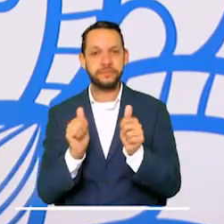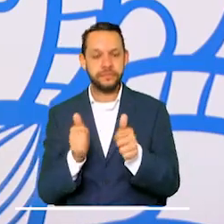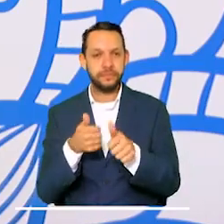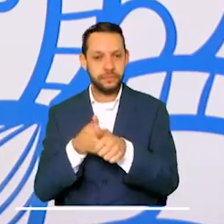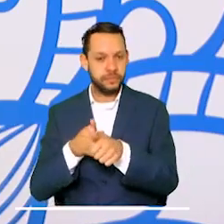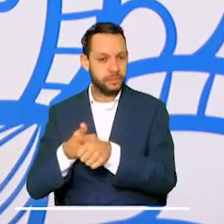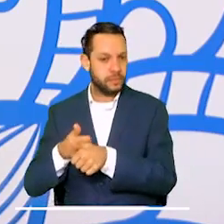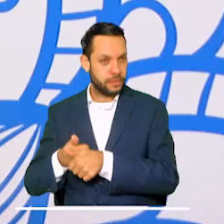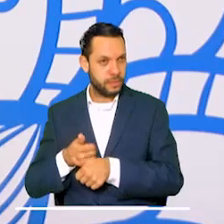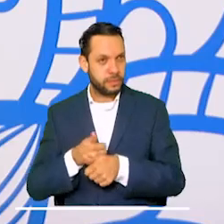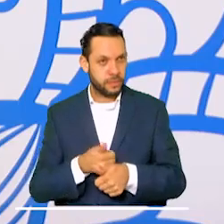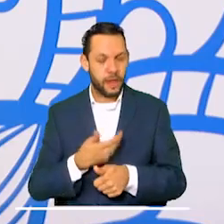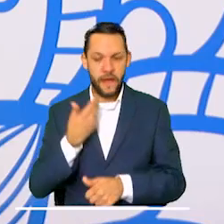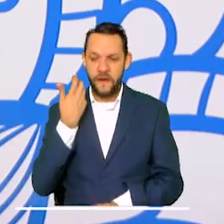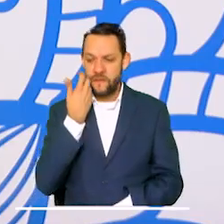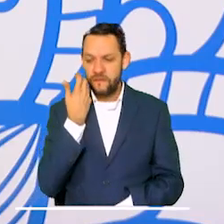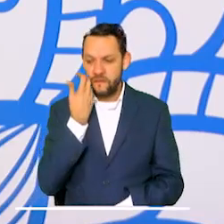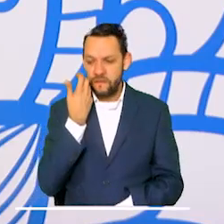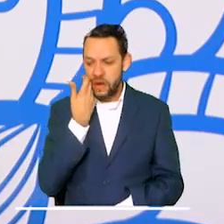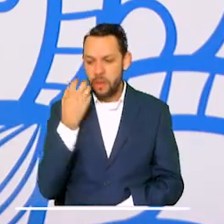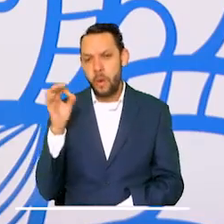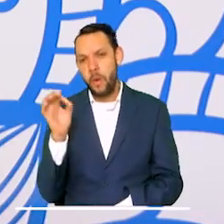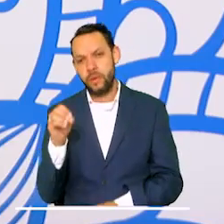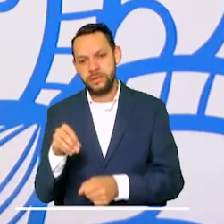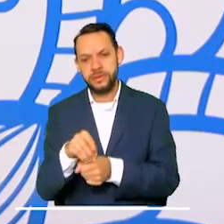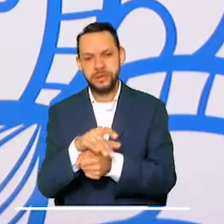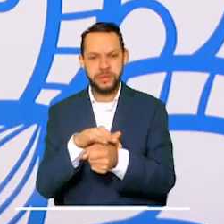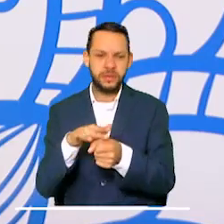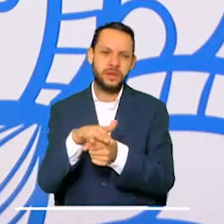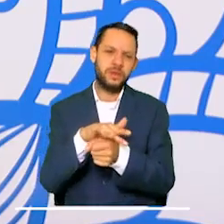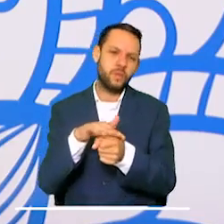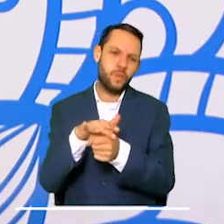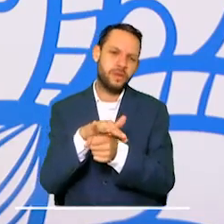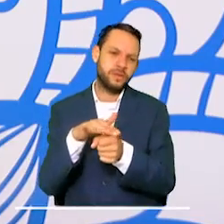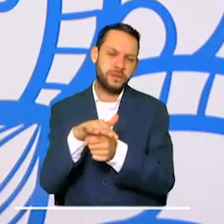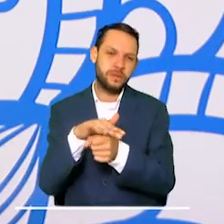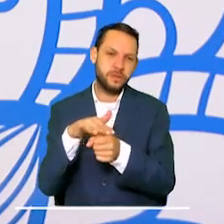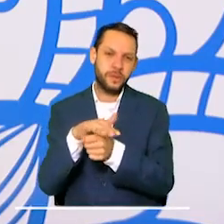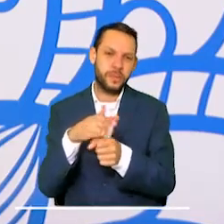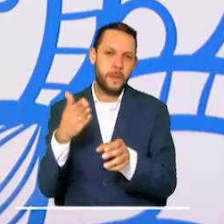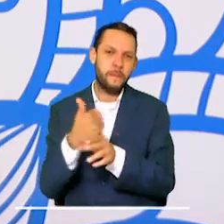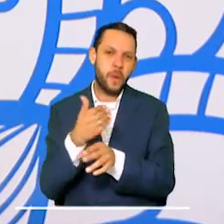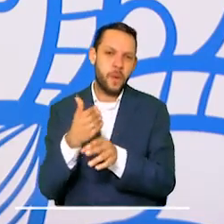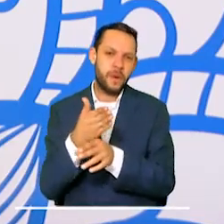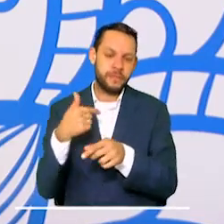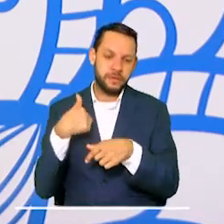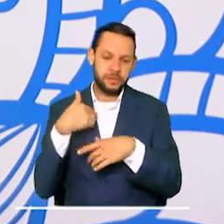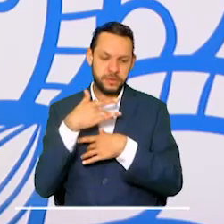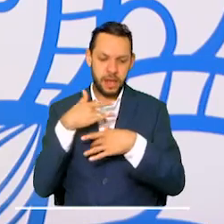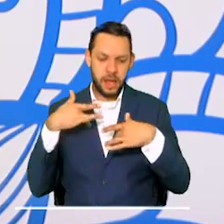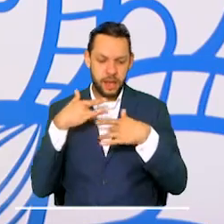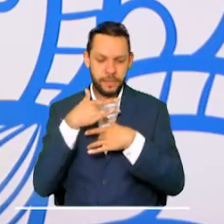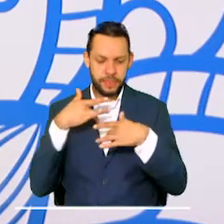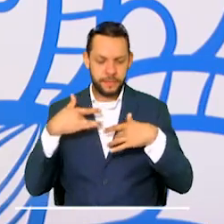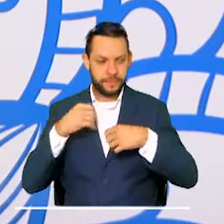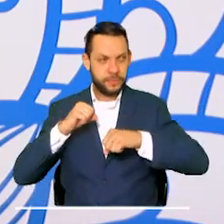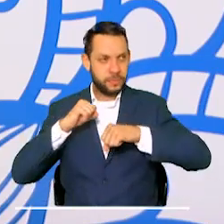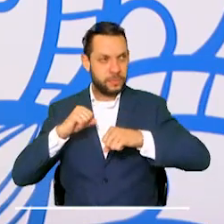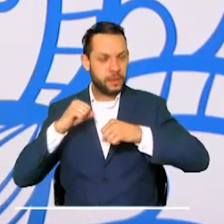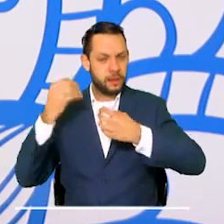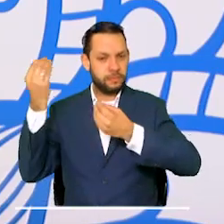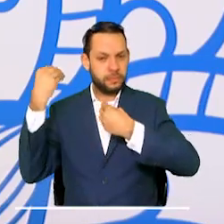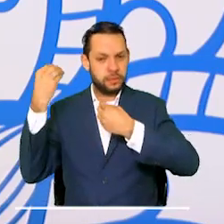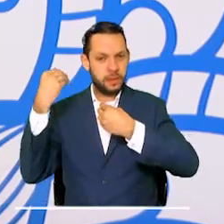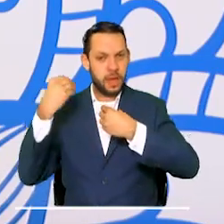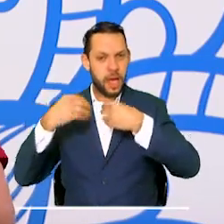mis enfermedades y las situaciones en las que me he visto expuesta últimamente en el campo de la salud han sido grandes maestros que lo que